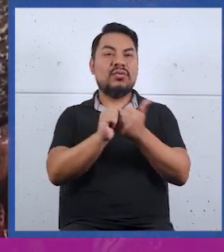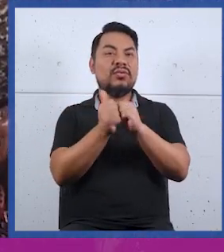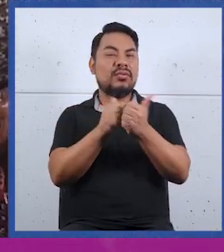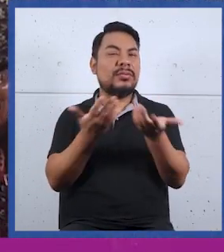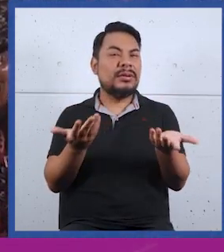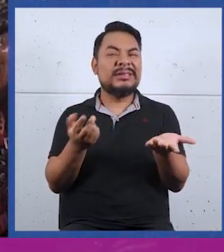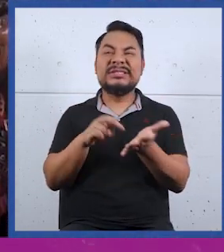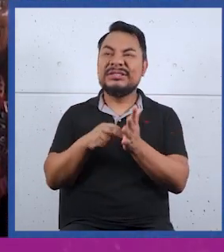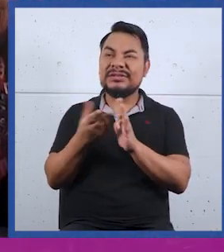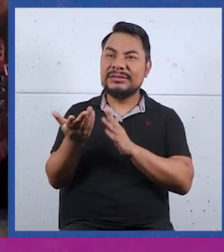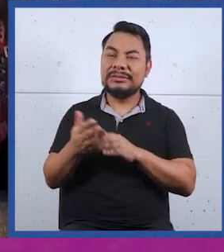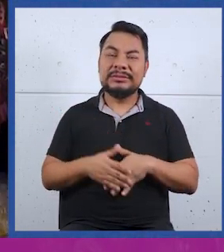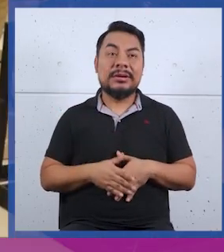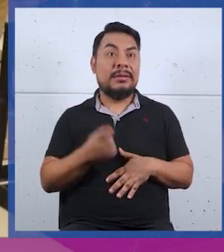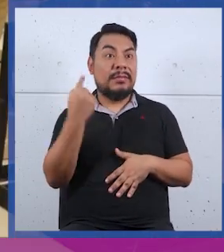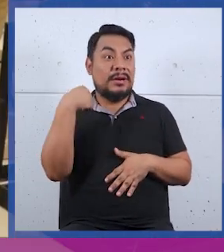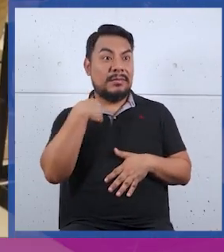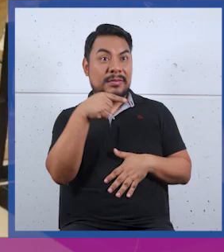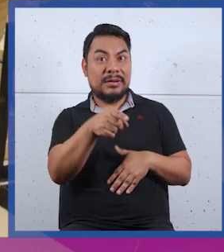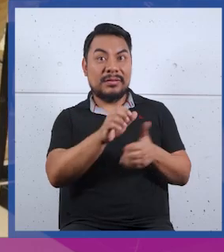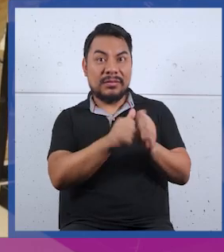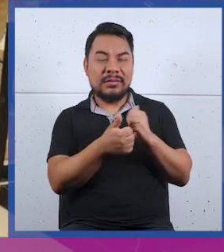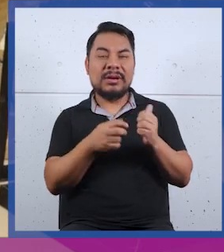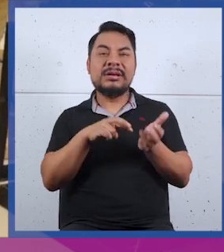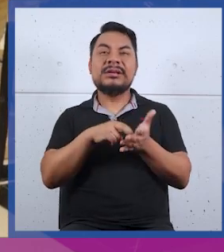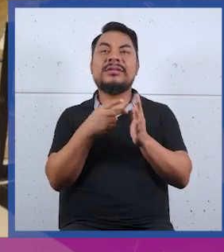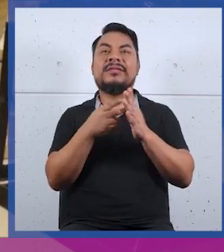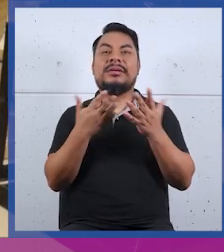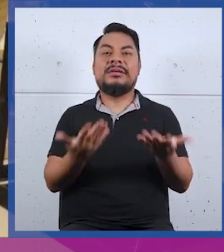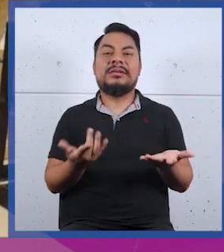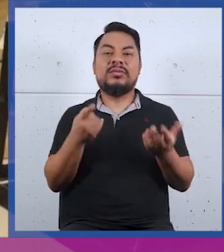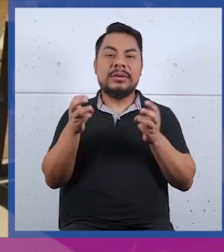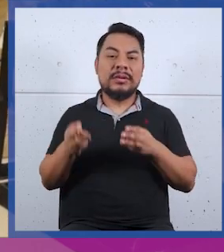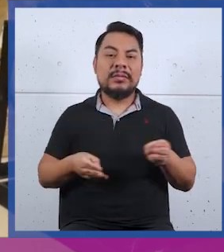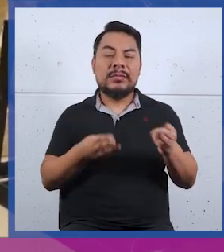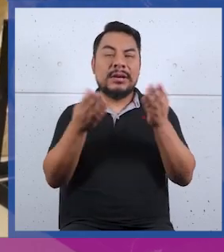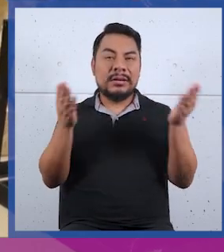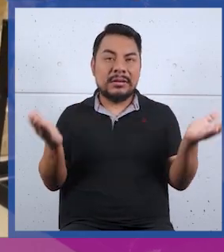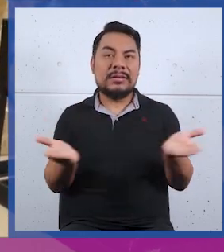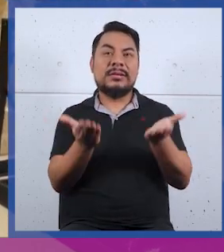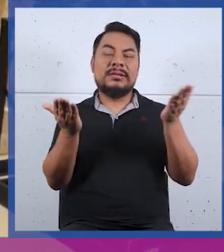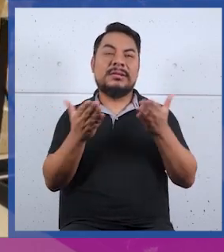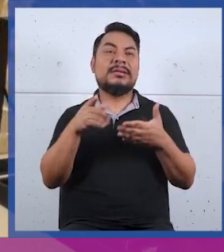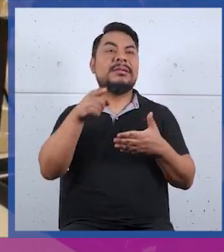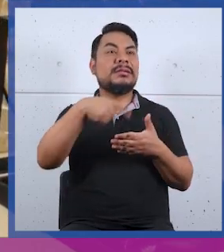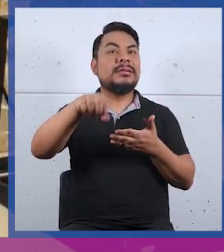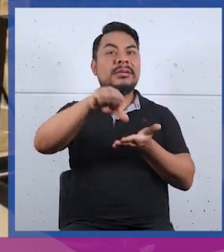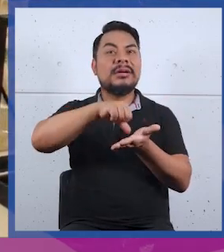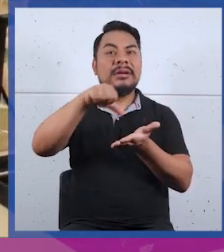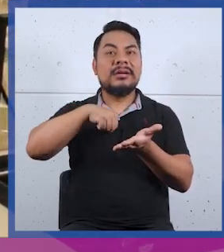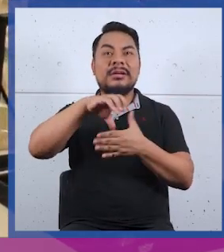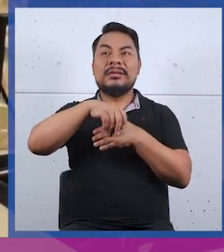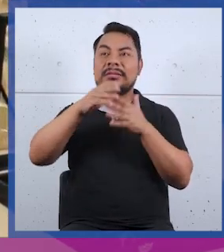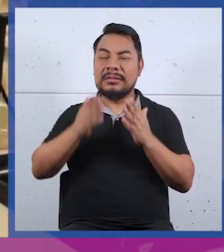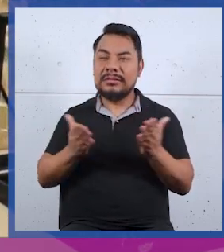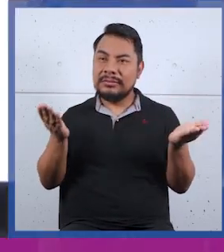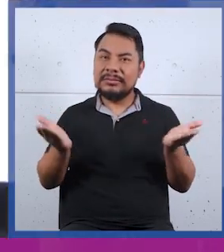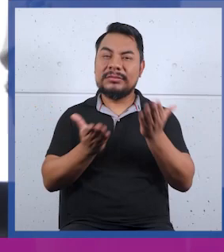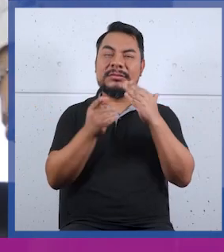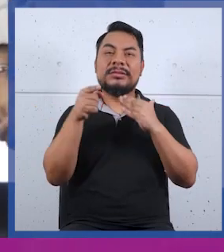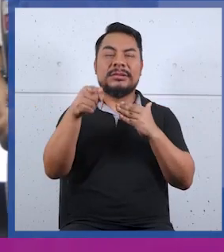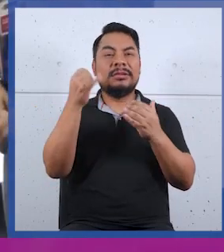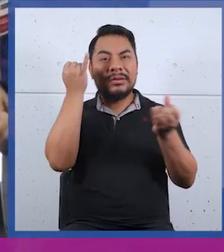concursos? Para mí representa una forma de alentar a los artistas que